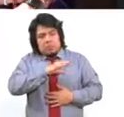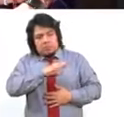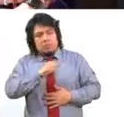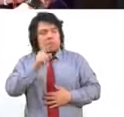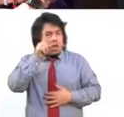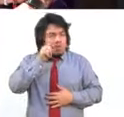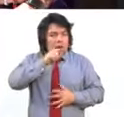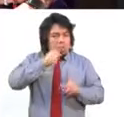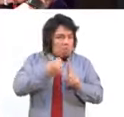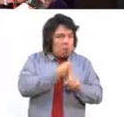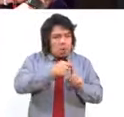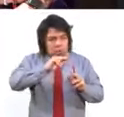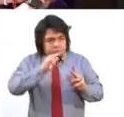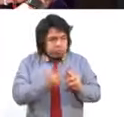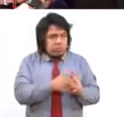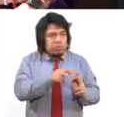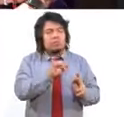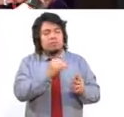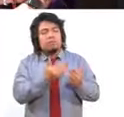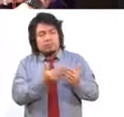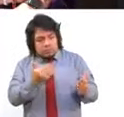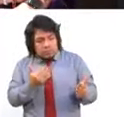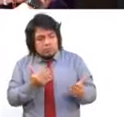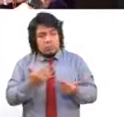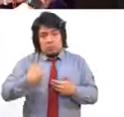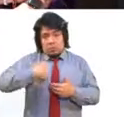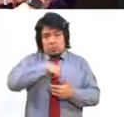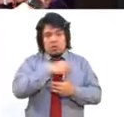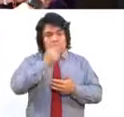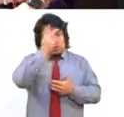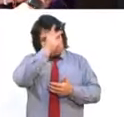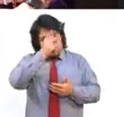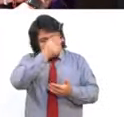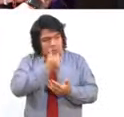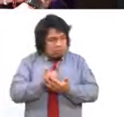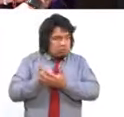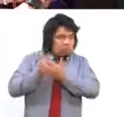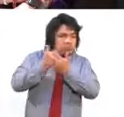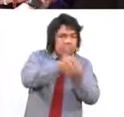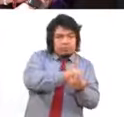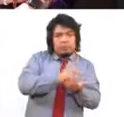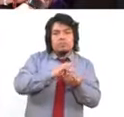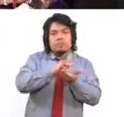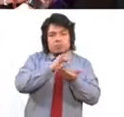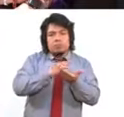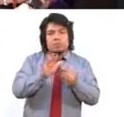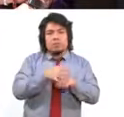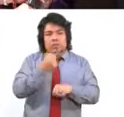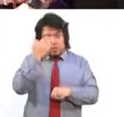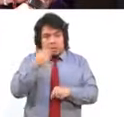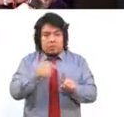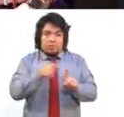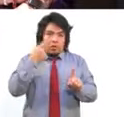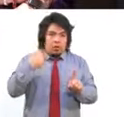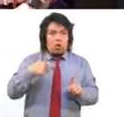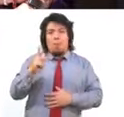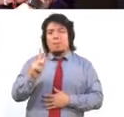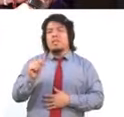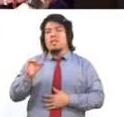se les da apoyo psicológico de primera instancia, porque hay un estrés